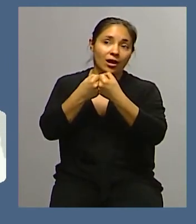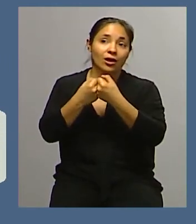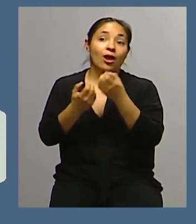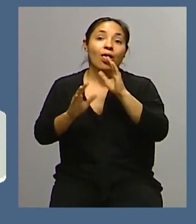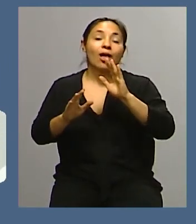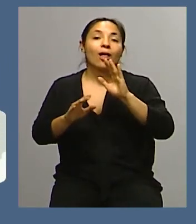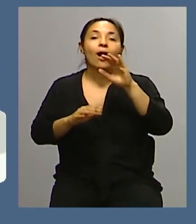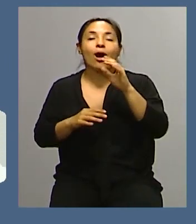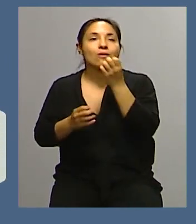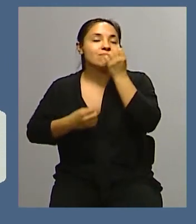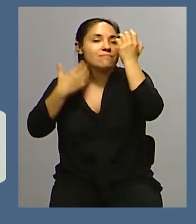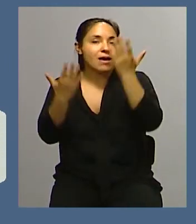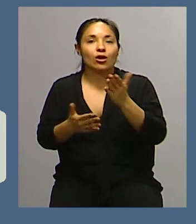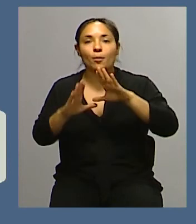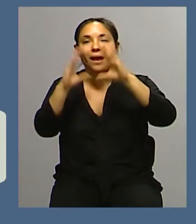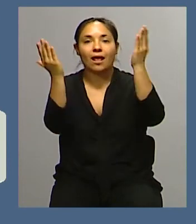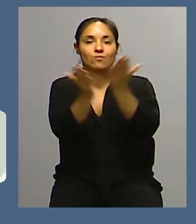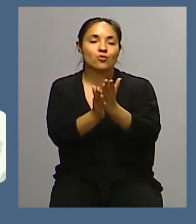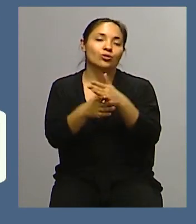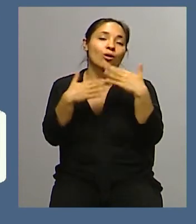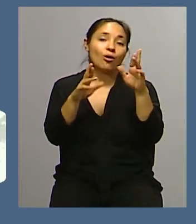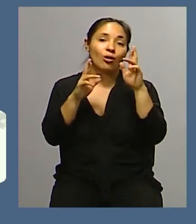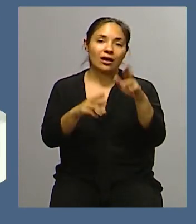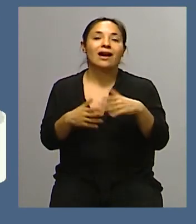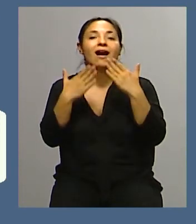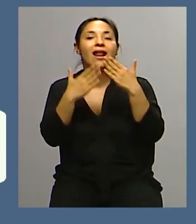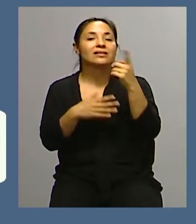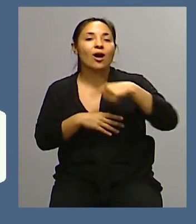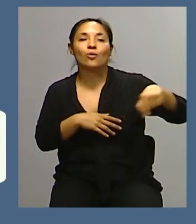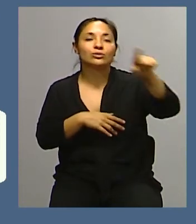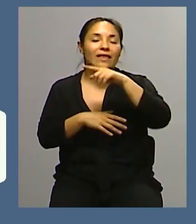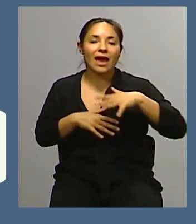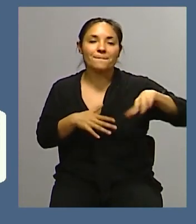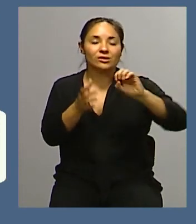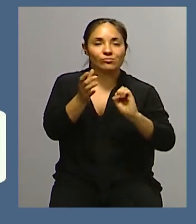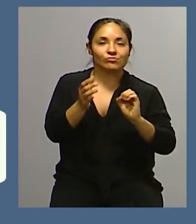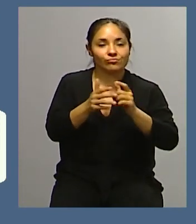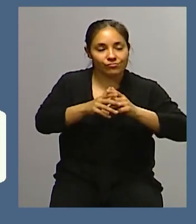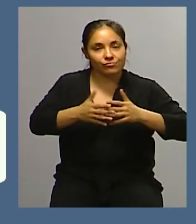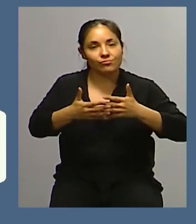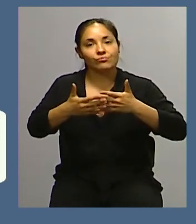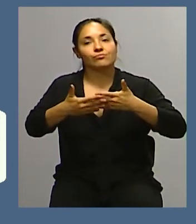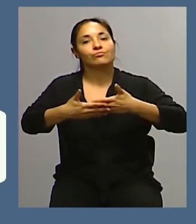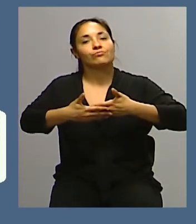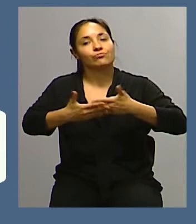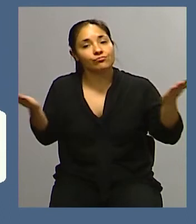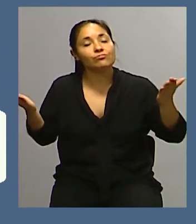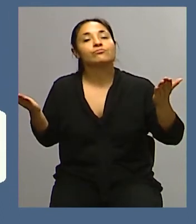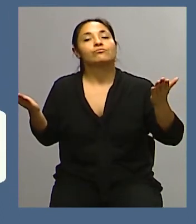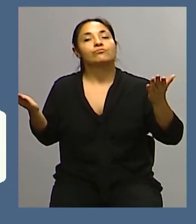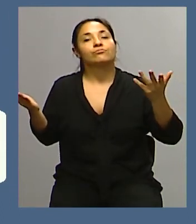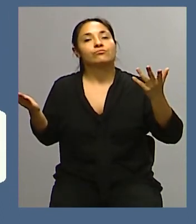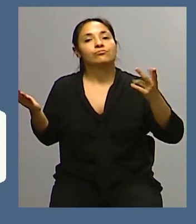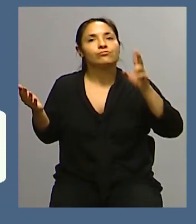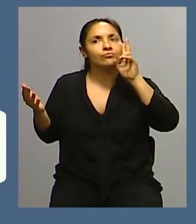mejor para la humanidad y lo mejor para el planeta. Así que les agradezco a ustedes generar estos espacios donde realmente nos interpelan y donde ponemos los ojos